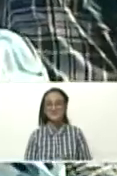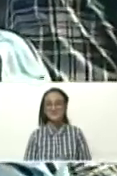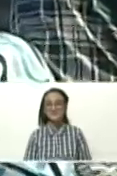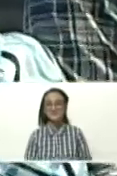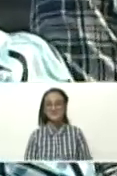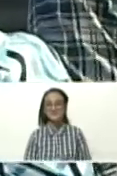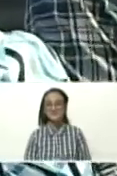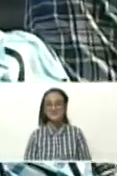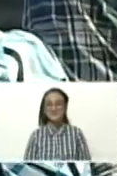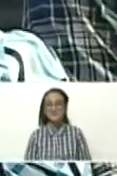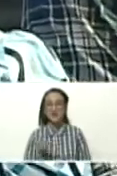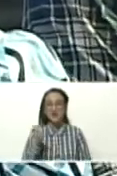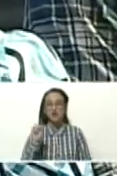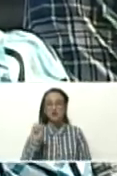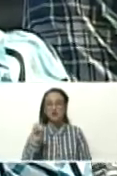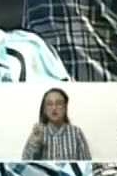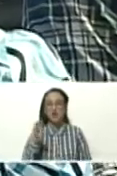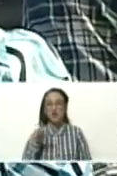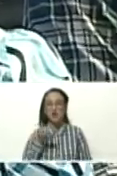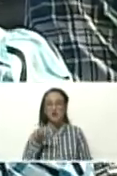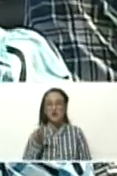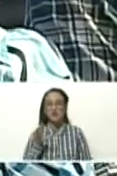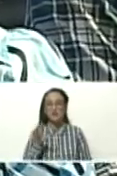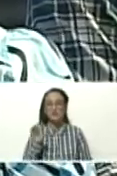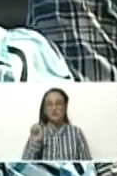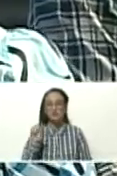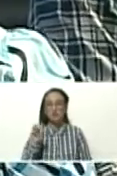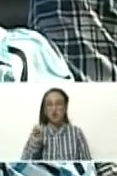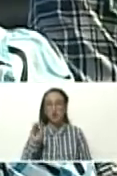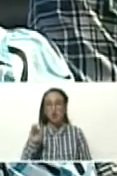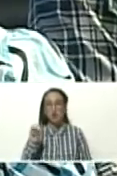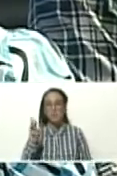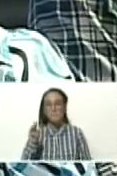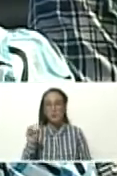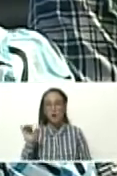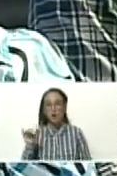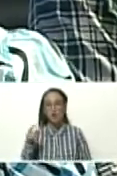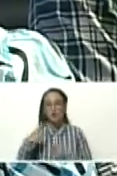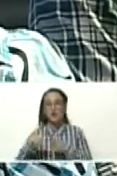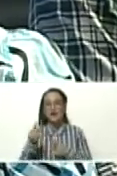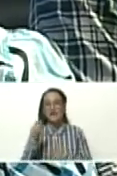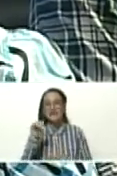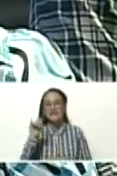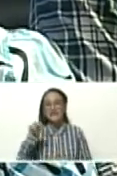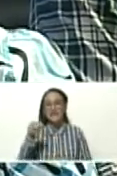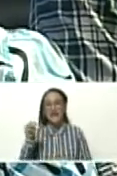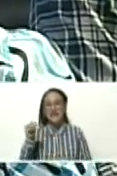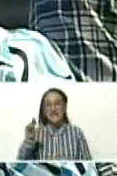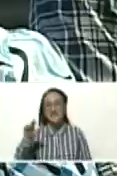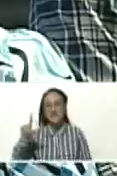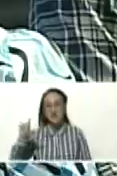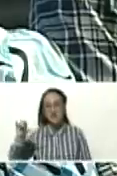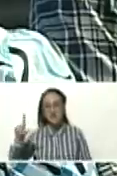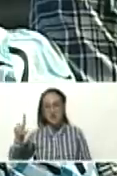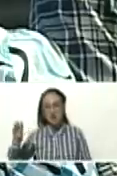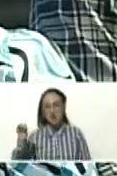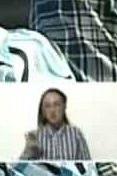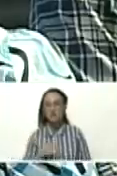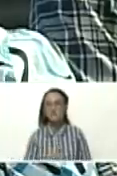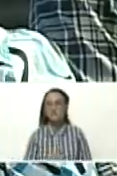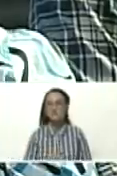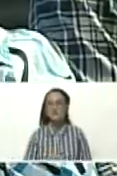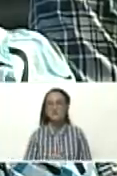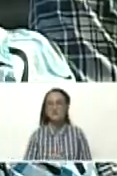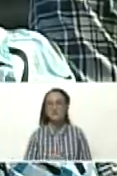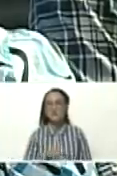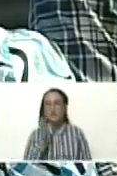Ah, de Socopó a Guacara. De Guacara a Tinaquillo. No hay catirrucia que